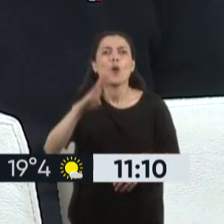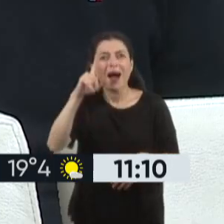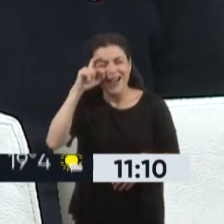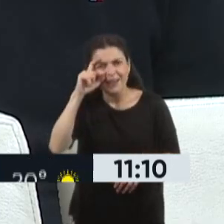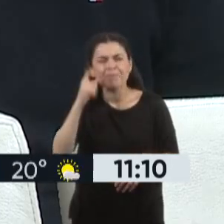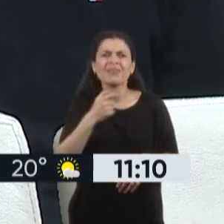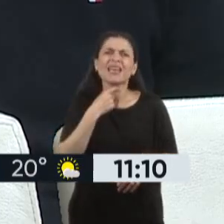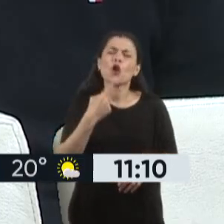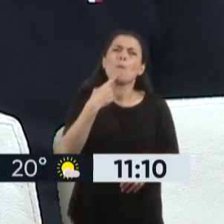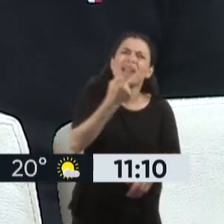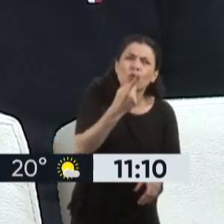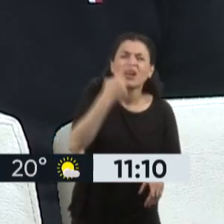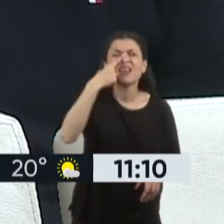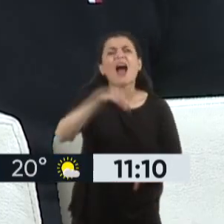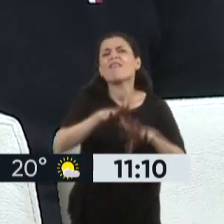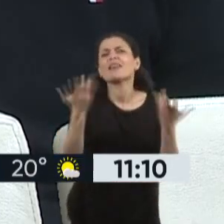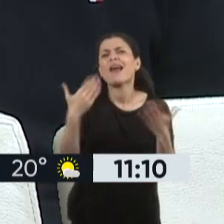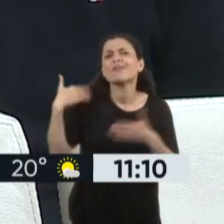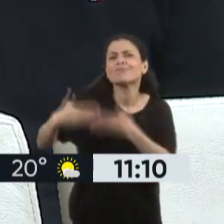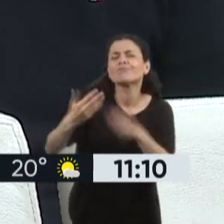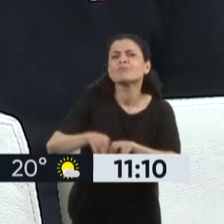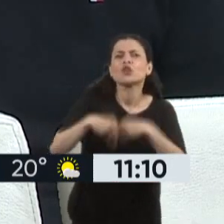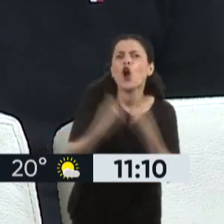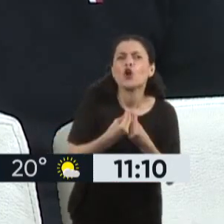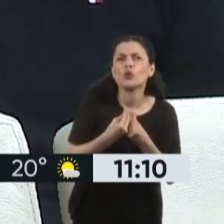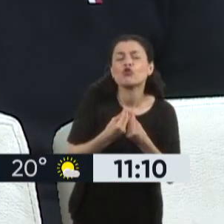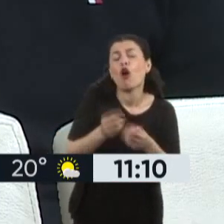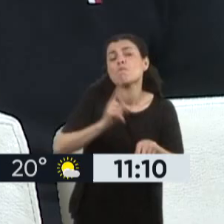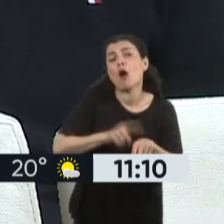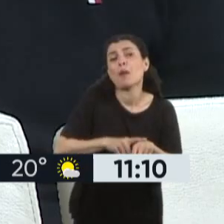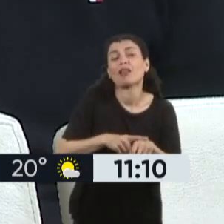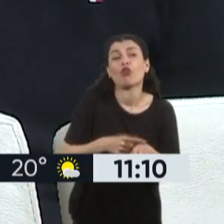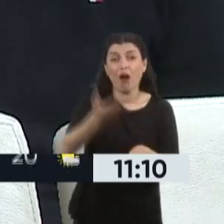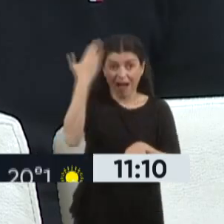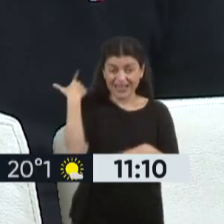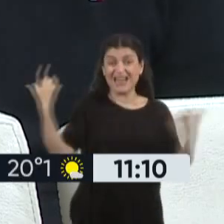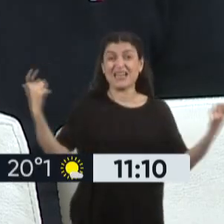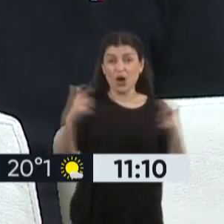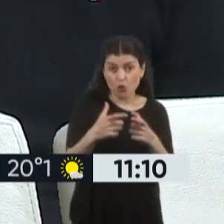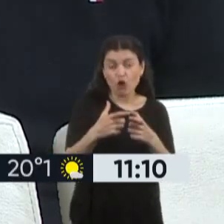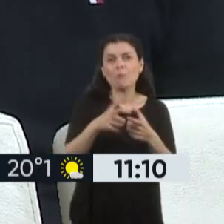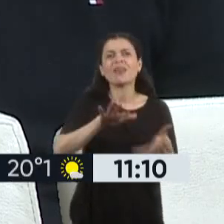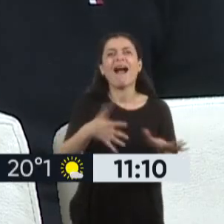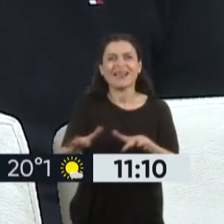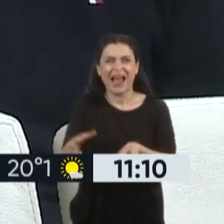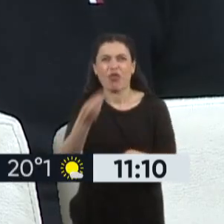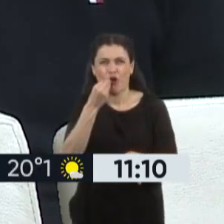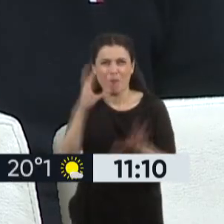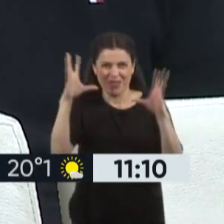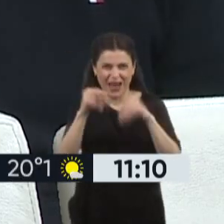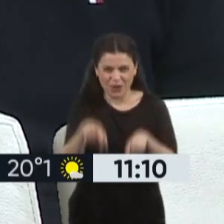consultarte cuáles son las conclusiones que saca el gobierno después de la reunión que mantuvieron ayer, asado mediante, en